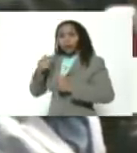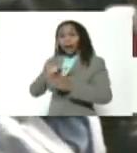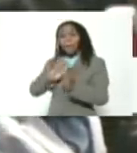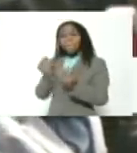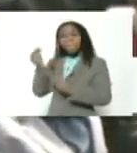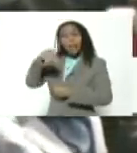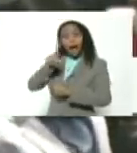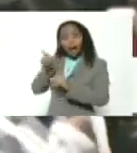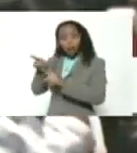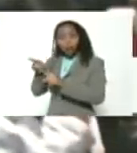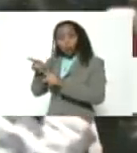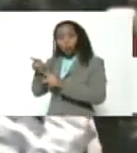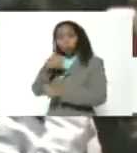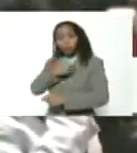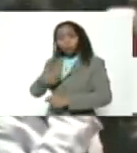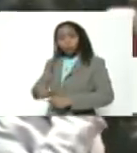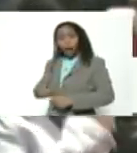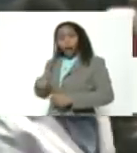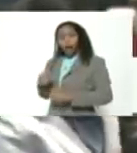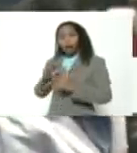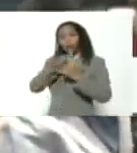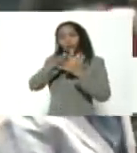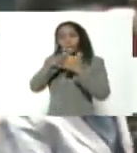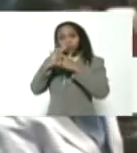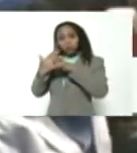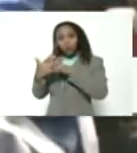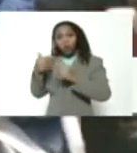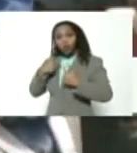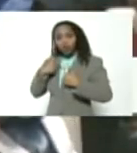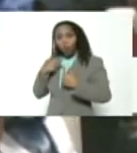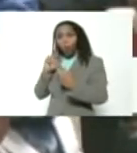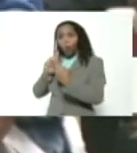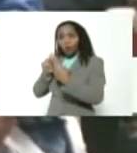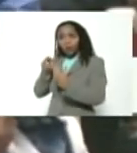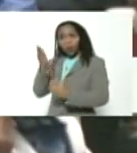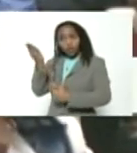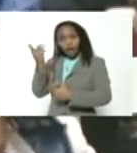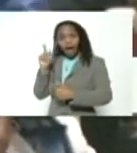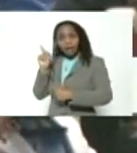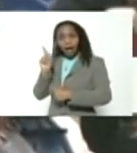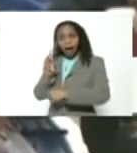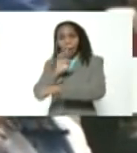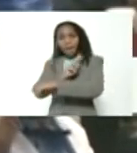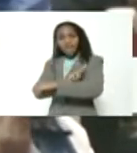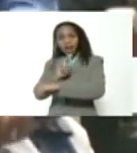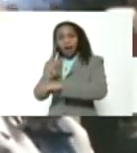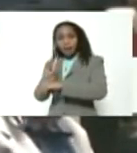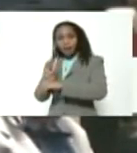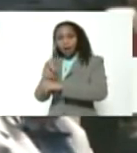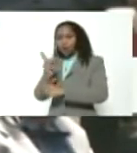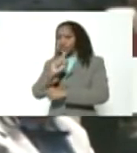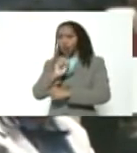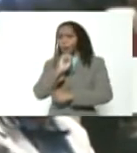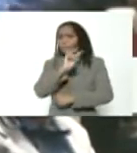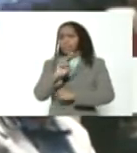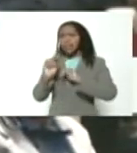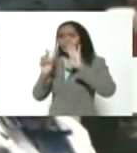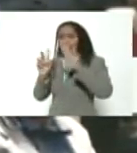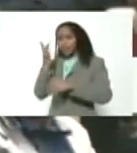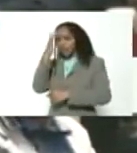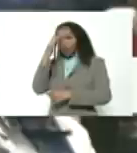eso, presidente, en el barrio donde yo lo conocí usted, en el Valle, no el 27 de febrero,